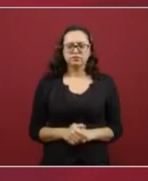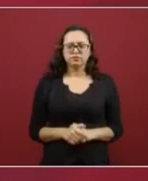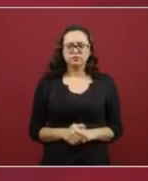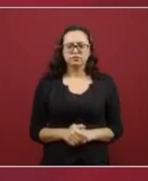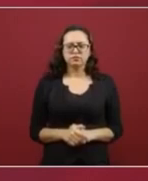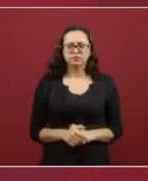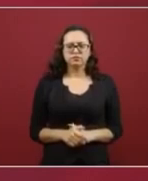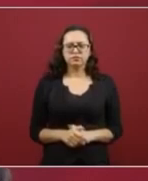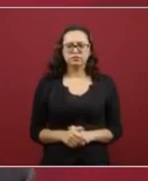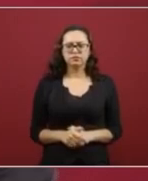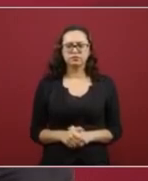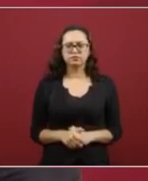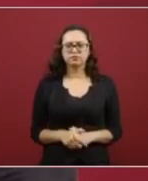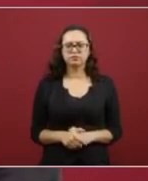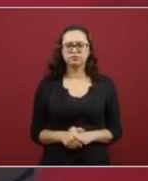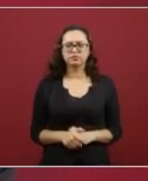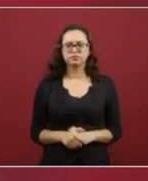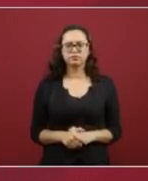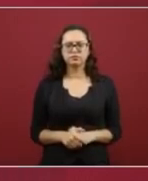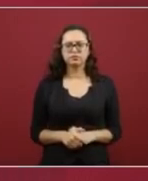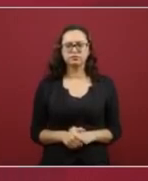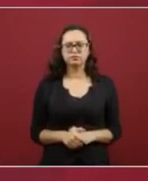una función